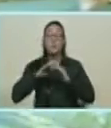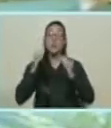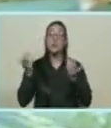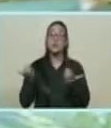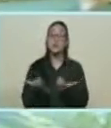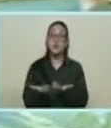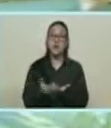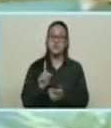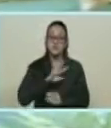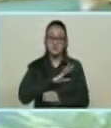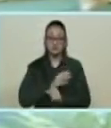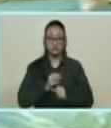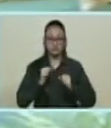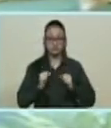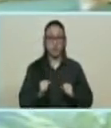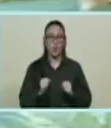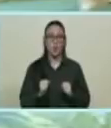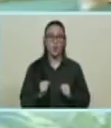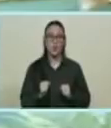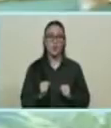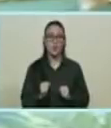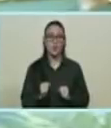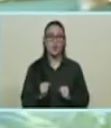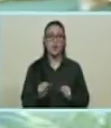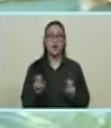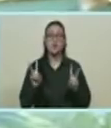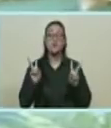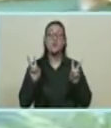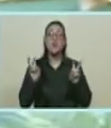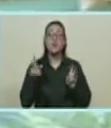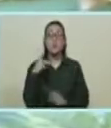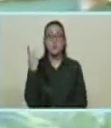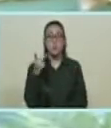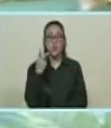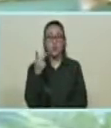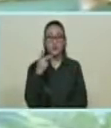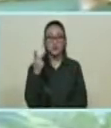de fortalecimiento de la nueva política